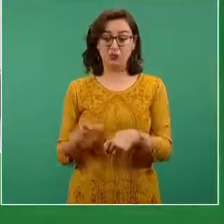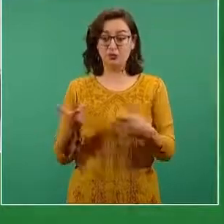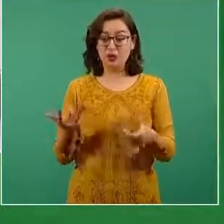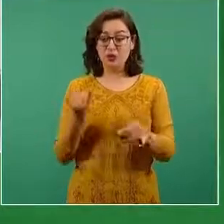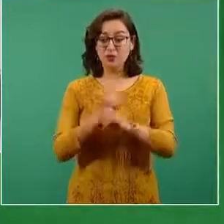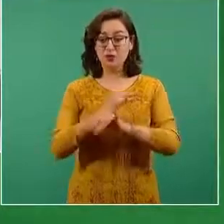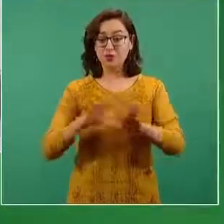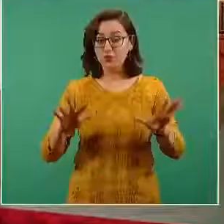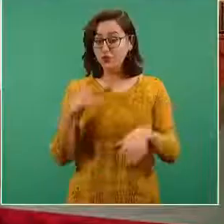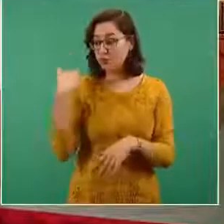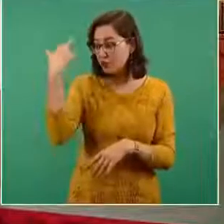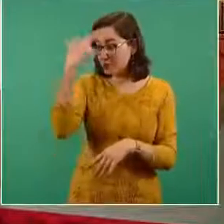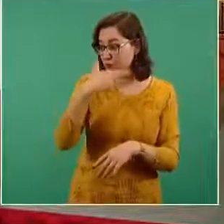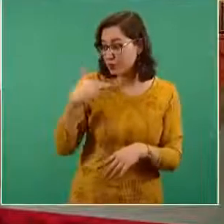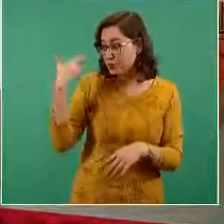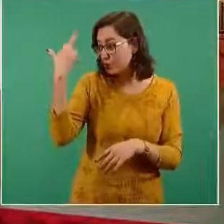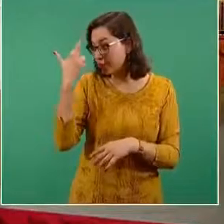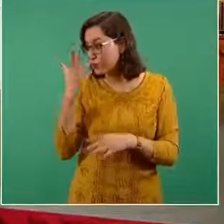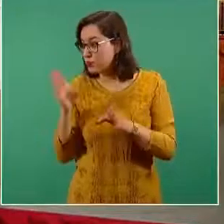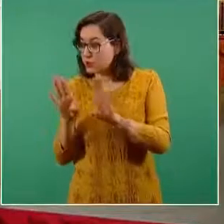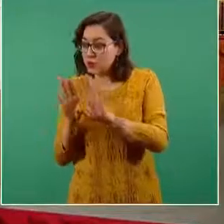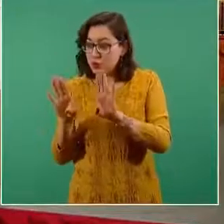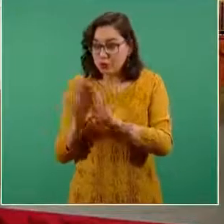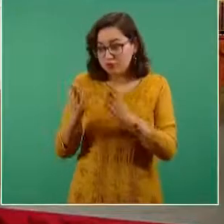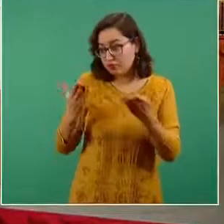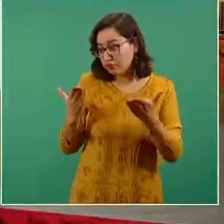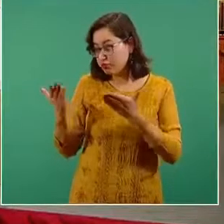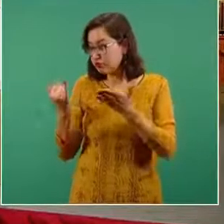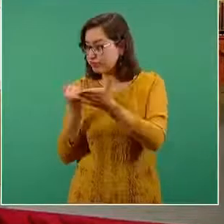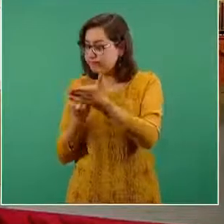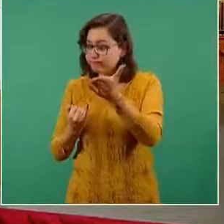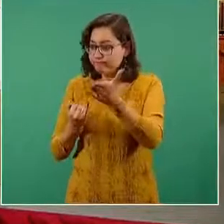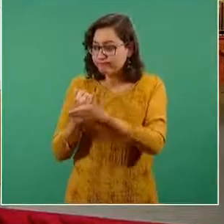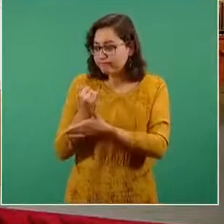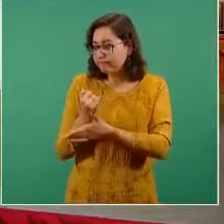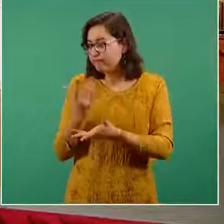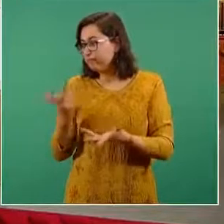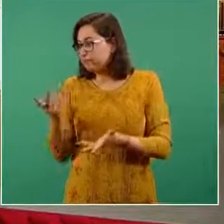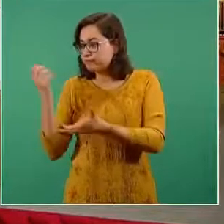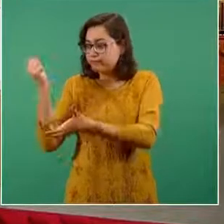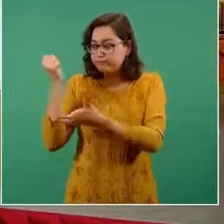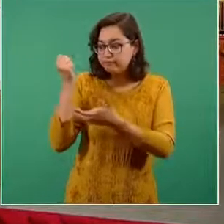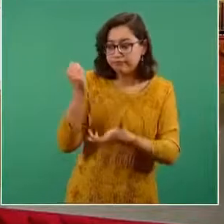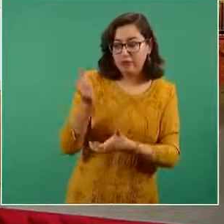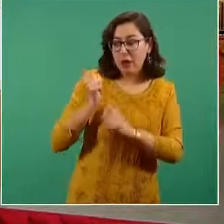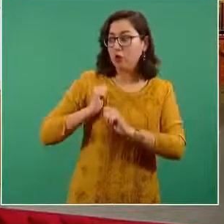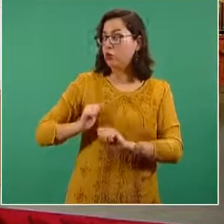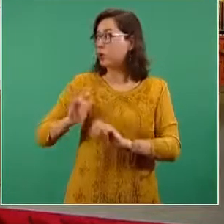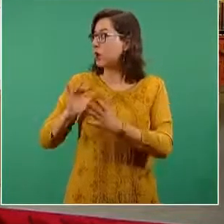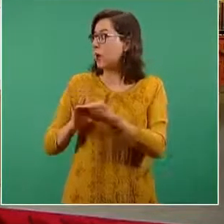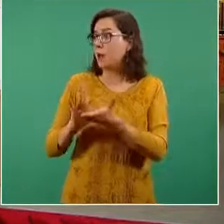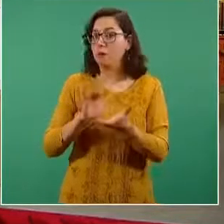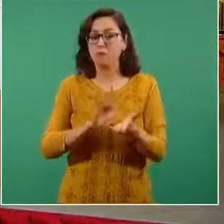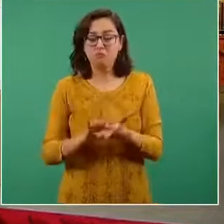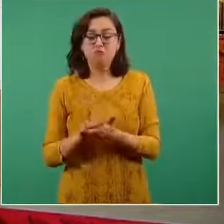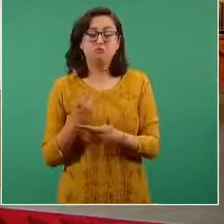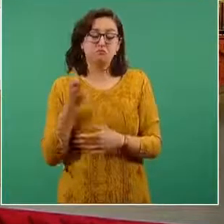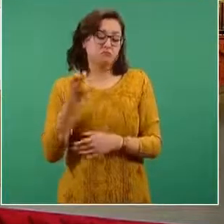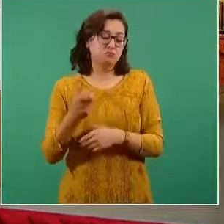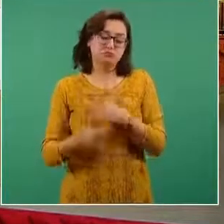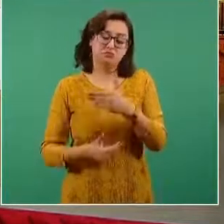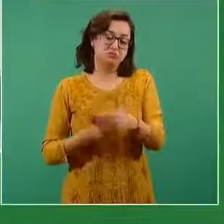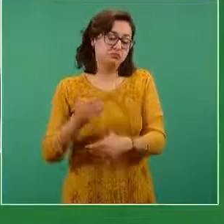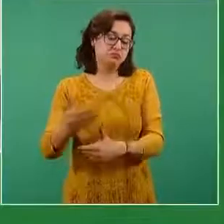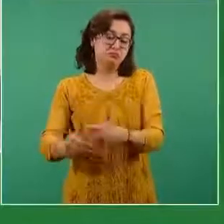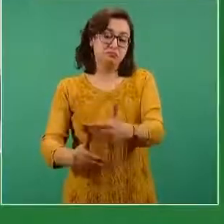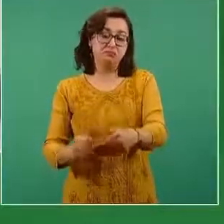revisando la información, tomando decisiones, disponiendo recursos, contando con el apoyo de las autoridades, es la única manera. Y